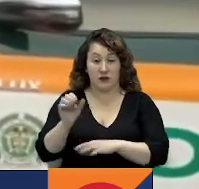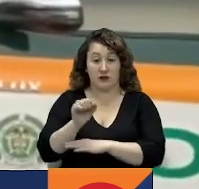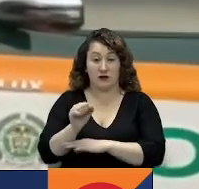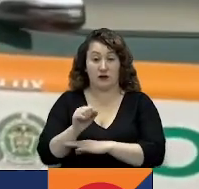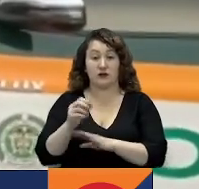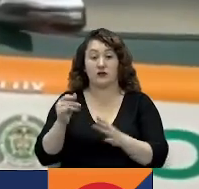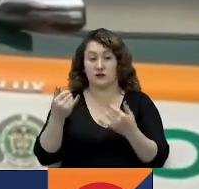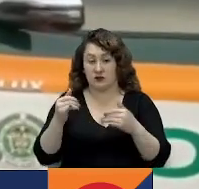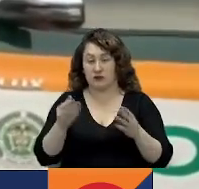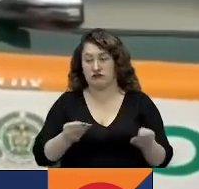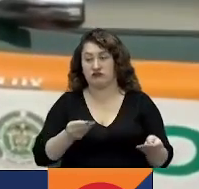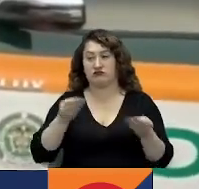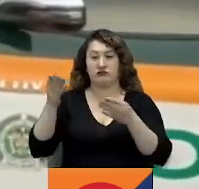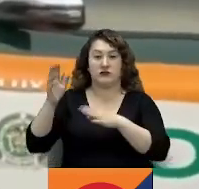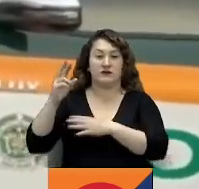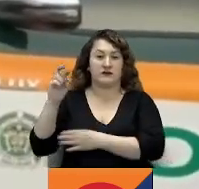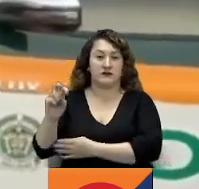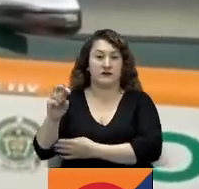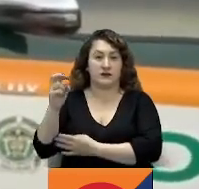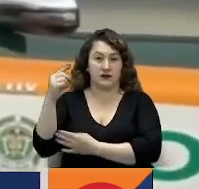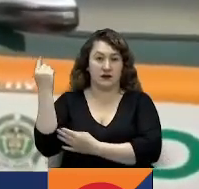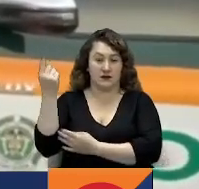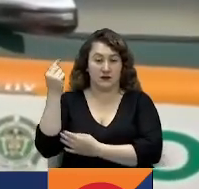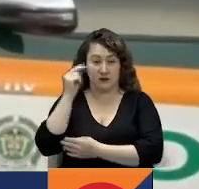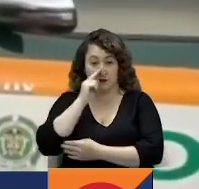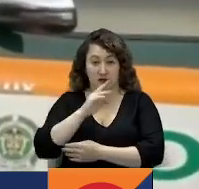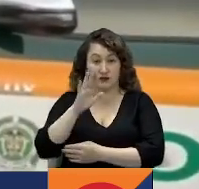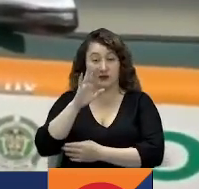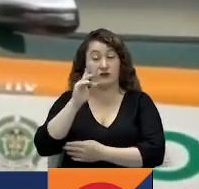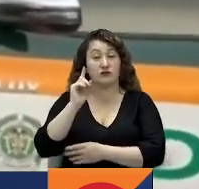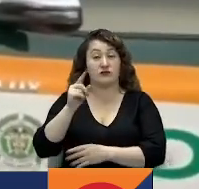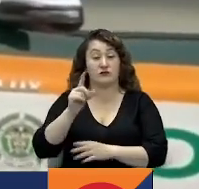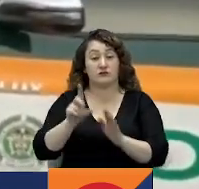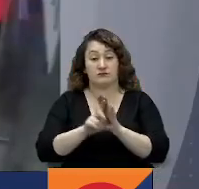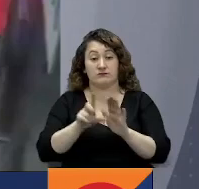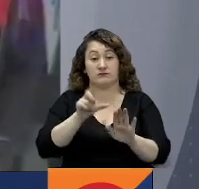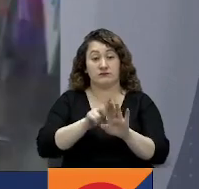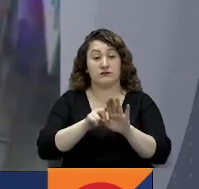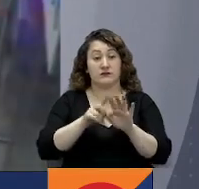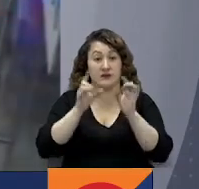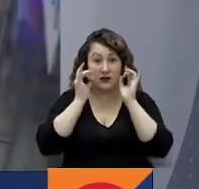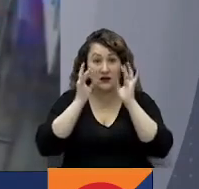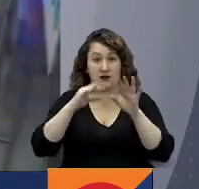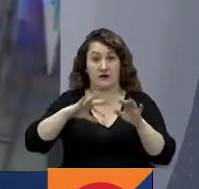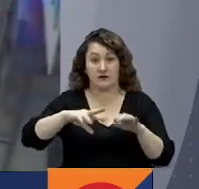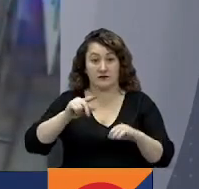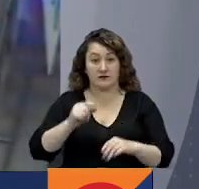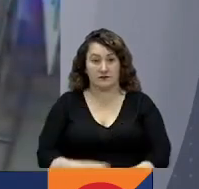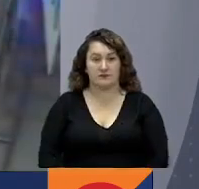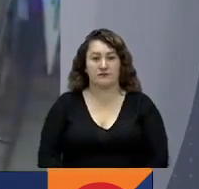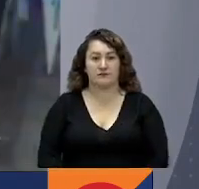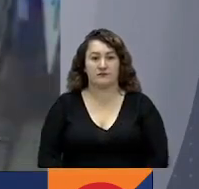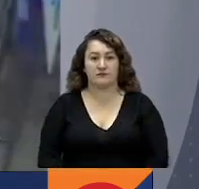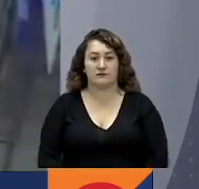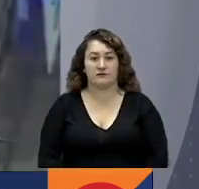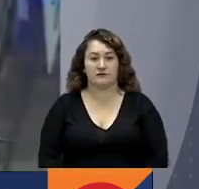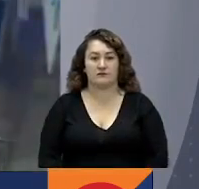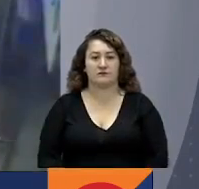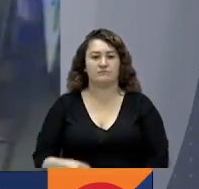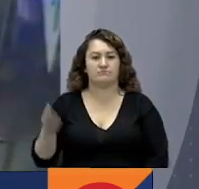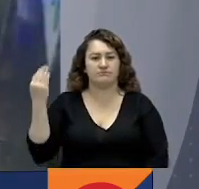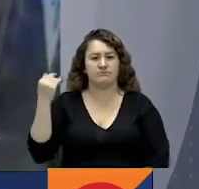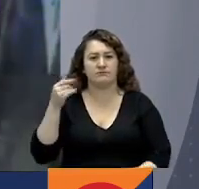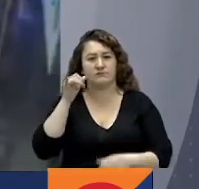fueron dejadas a disposición de la Fiscalía General de la Nación por el delito de hurto calificado y agravado. En días pasados quedaron registrados en cámaras